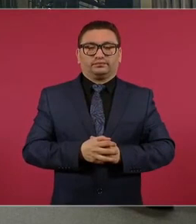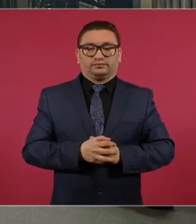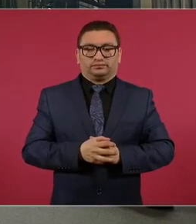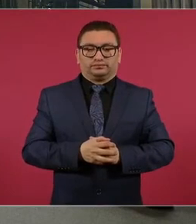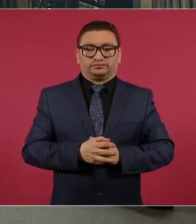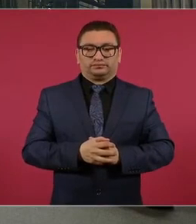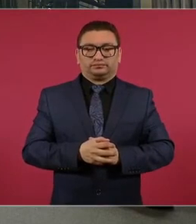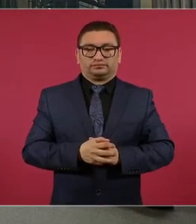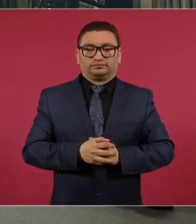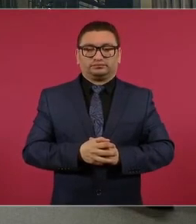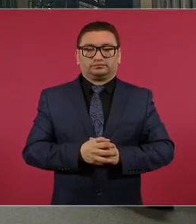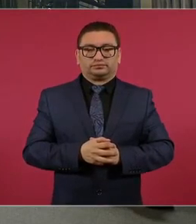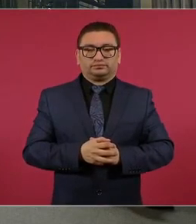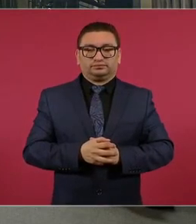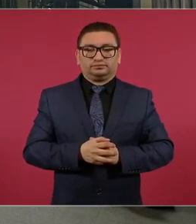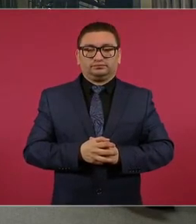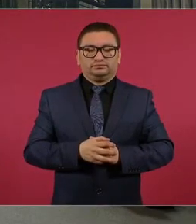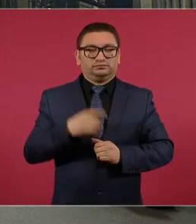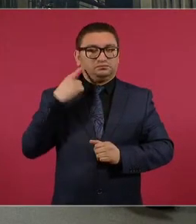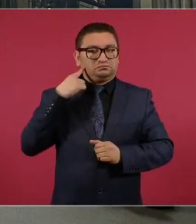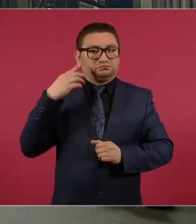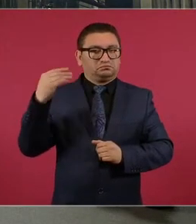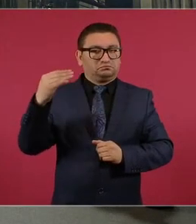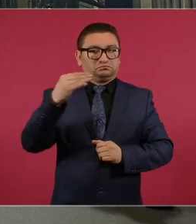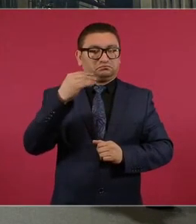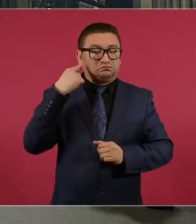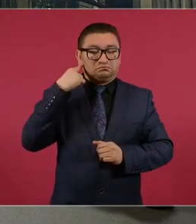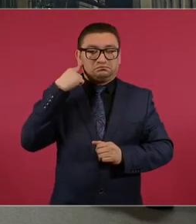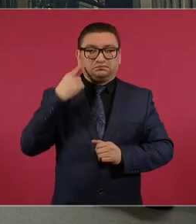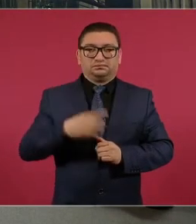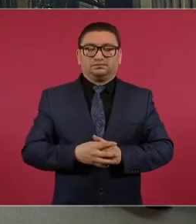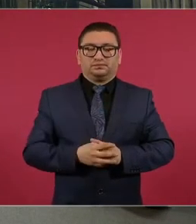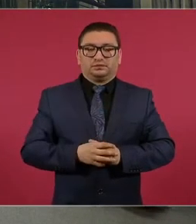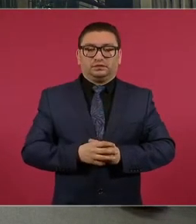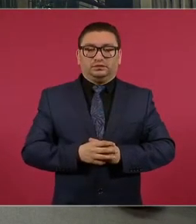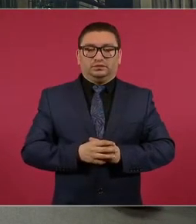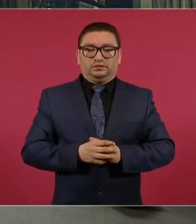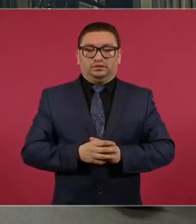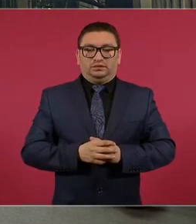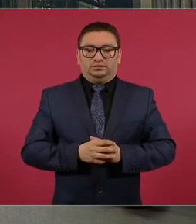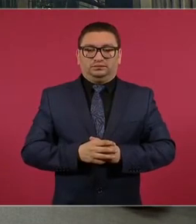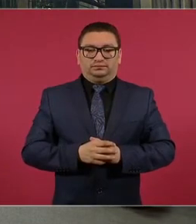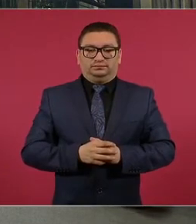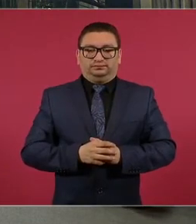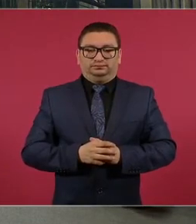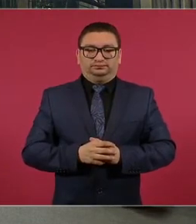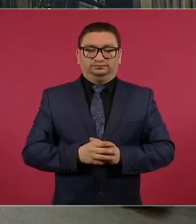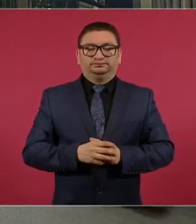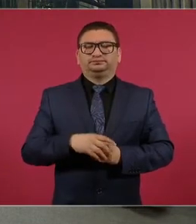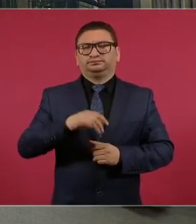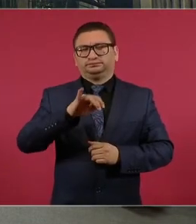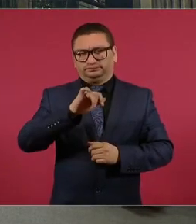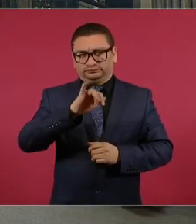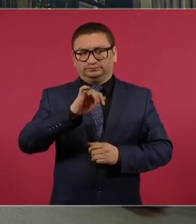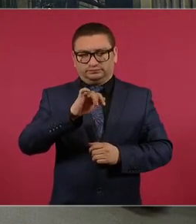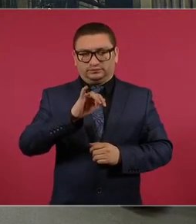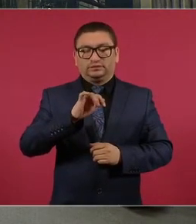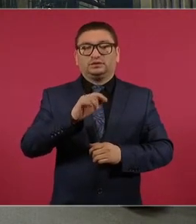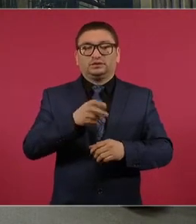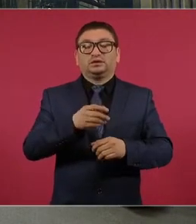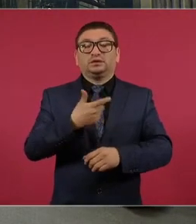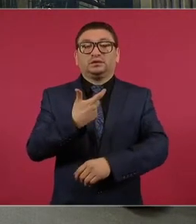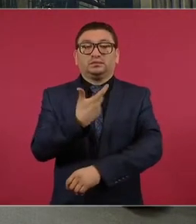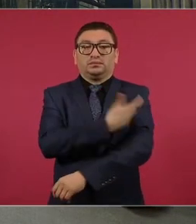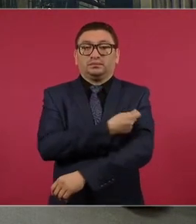a comenzar a aplicar Cómo va el tema de la vacuna patria es importante el tema por favor sí la vacuna patria no hemos